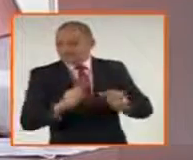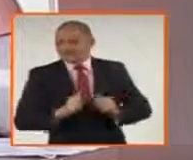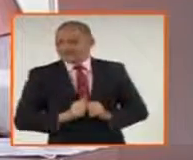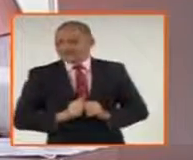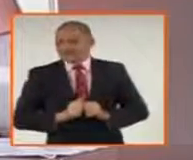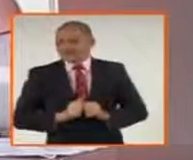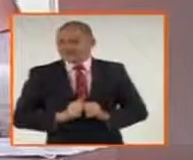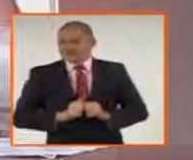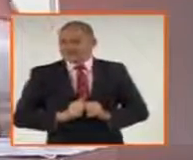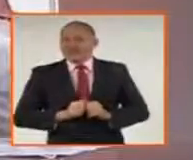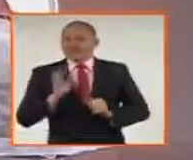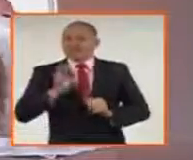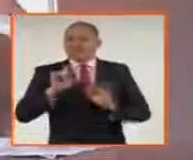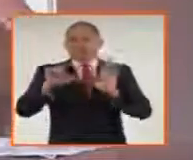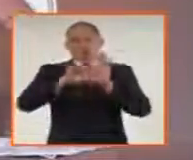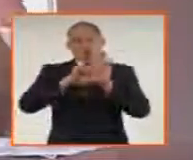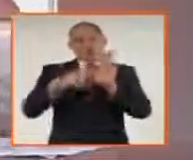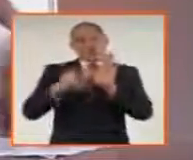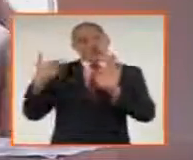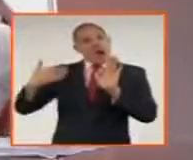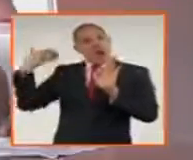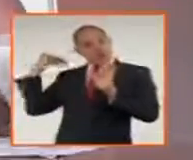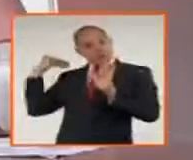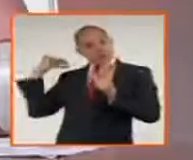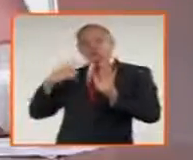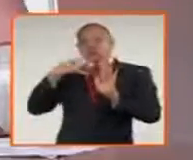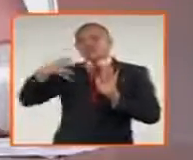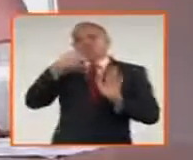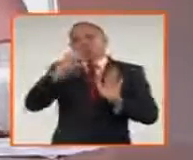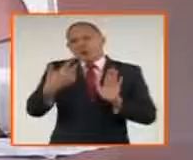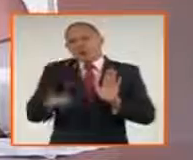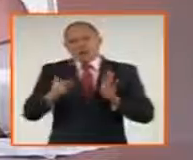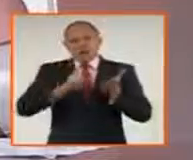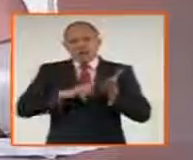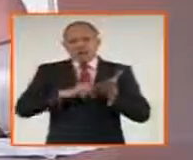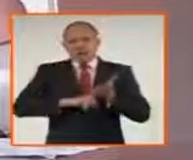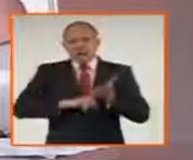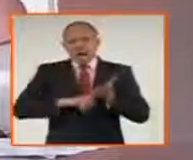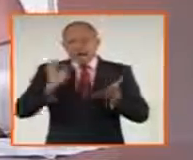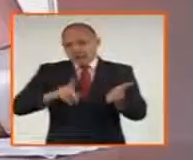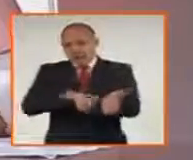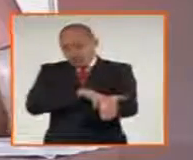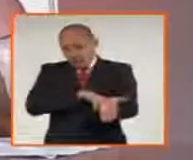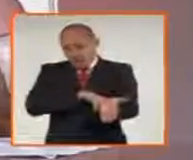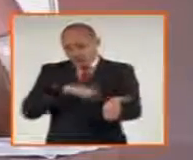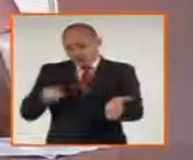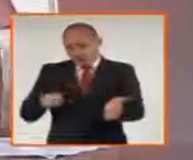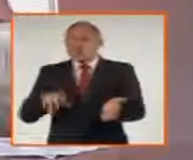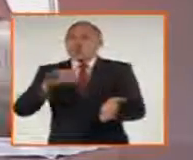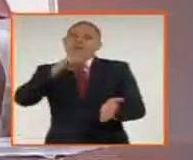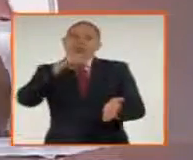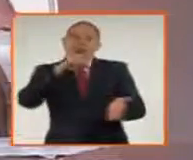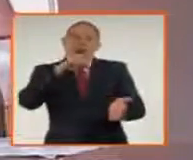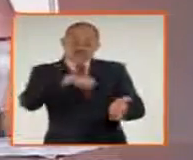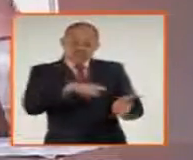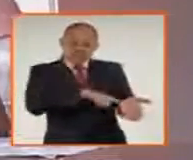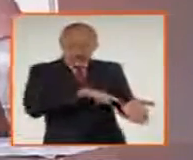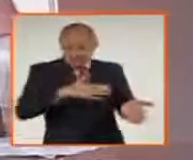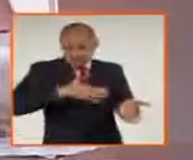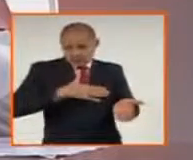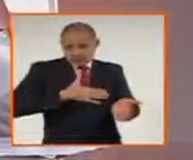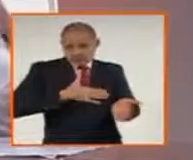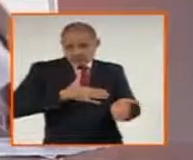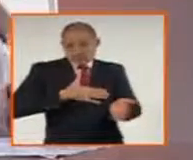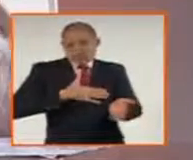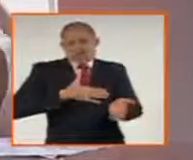silentes, fantasmas dentro de estas realidades familiares y son personas, más allá